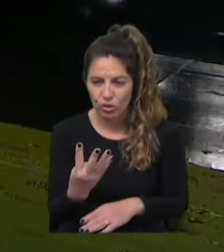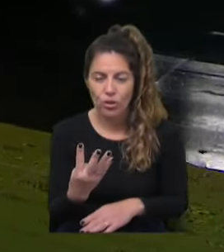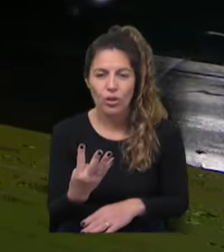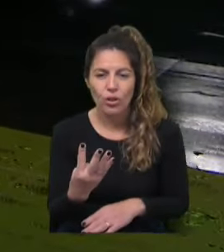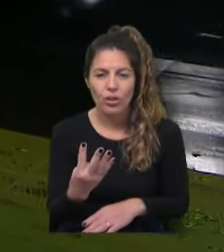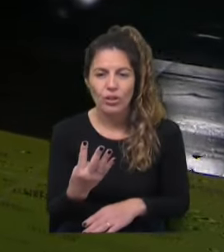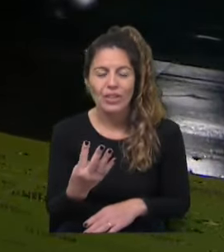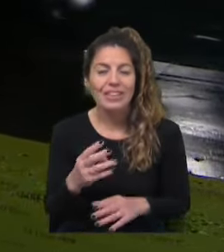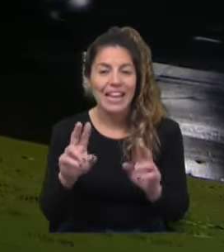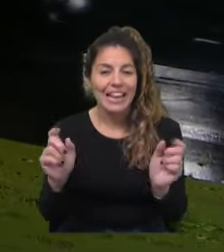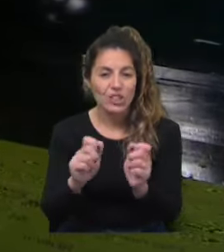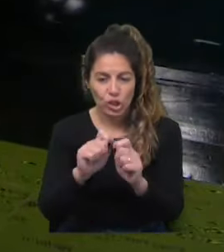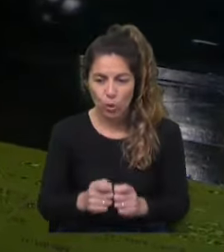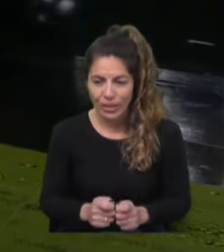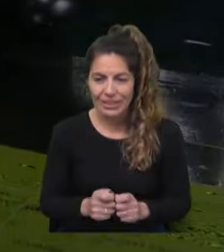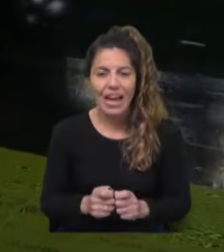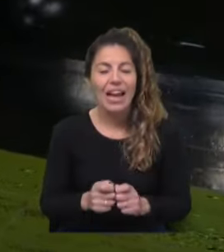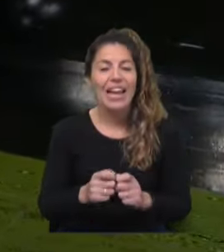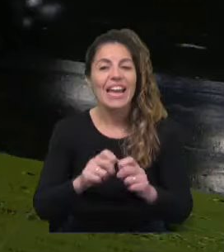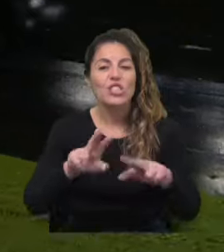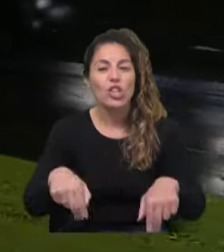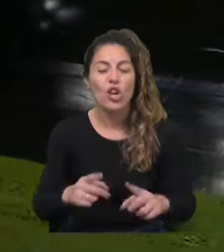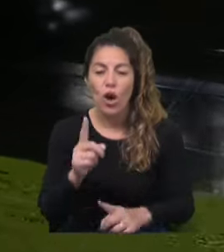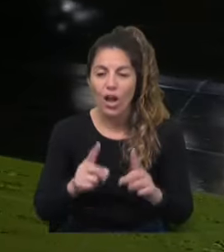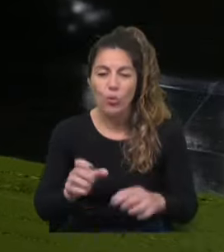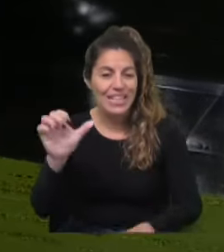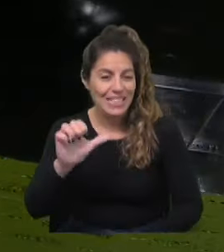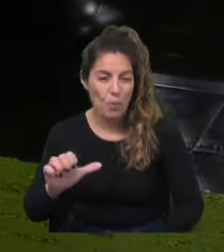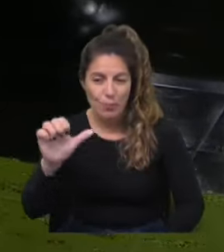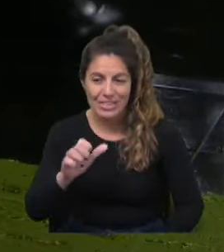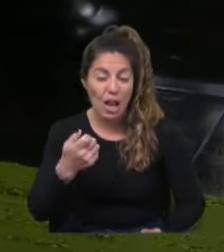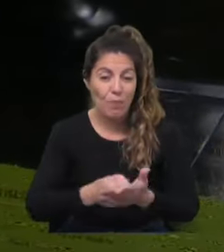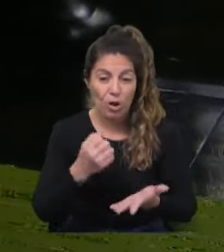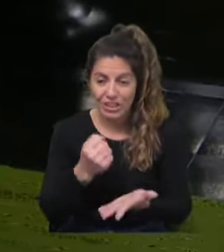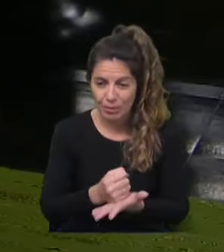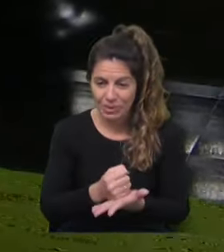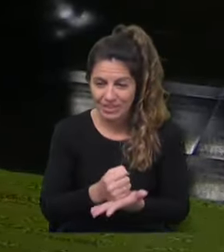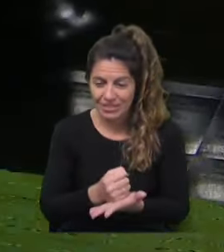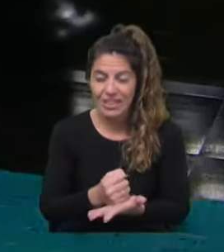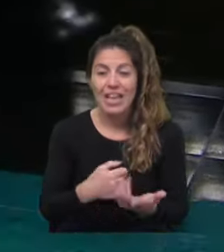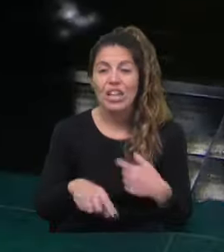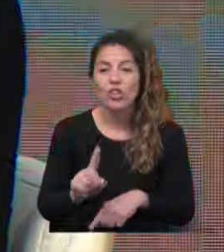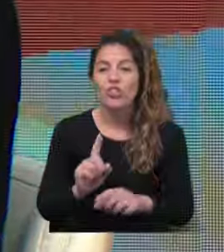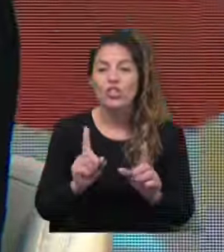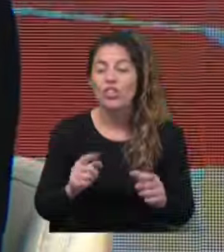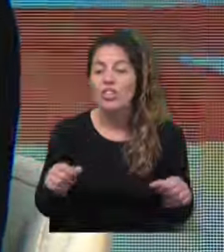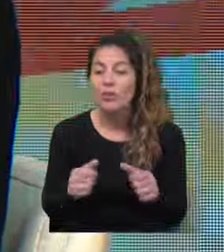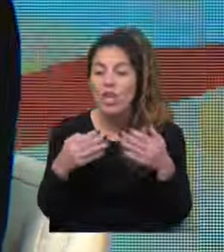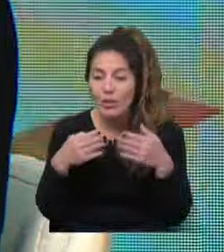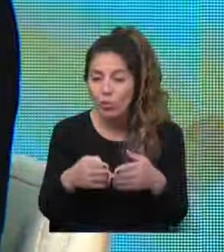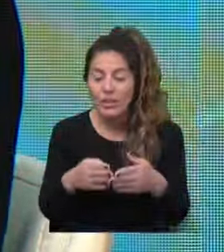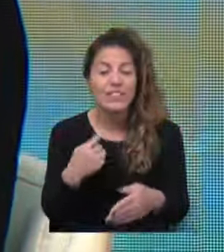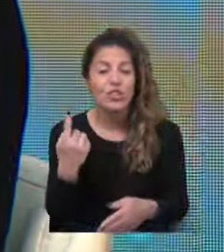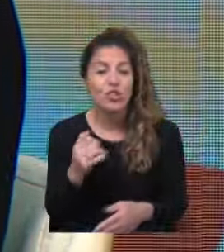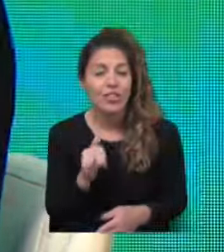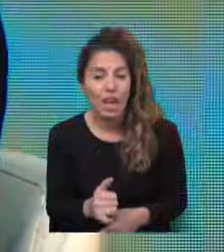19.924 de la rendición de cuentas, exoneró algunas empresas al pago de timbres. Entonces nosotros hacemos esta pregunta. Si nosotros